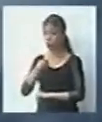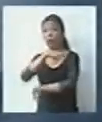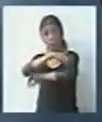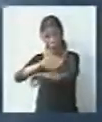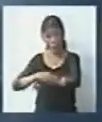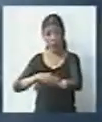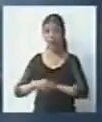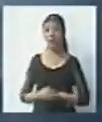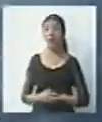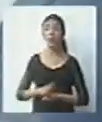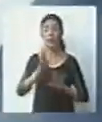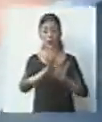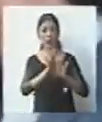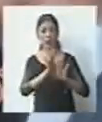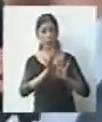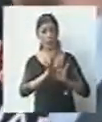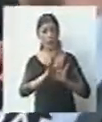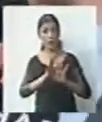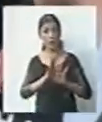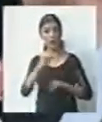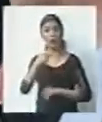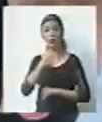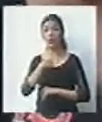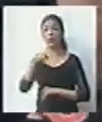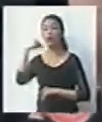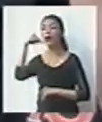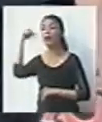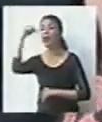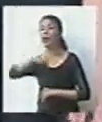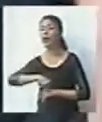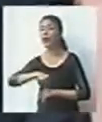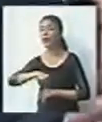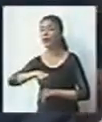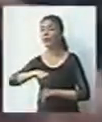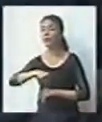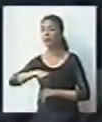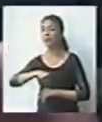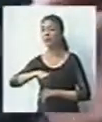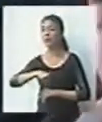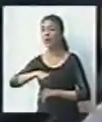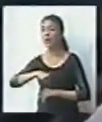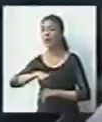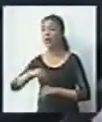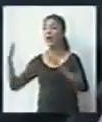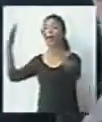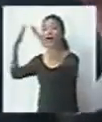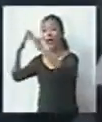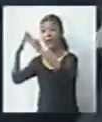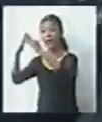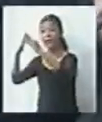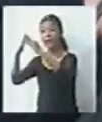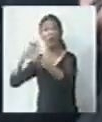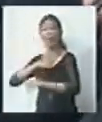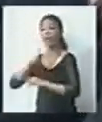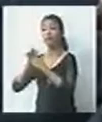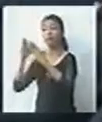No, yo no soy juez, yo soy fiscal. Acá nadie entró rompiendo alambrado, nadie entró matando, no voló cabeza. Acá la gente